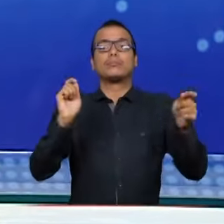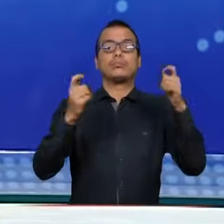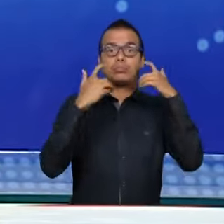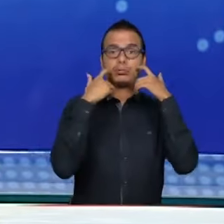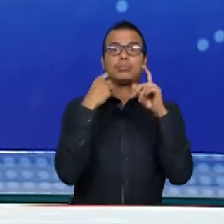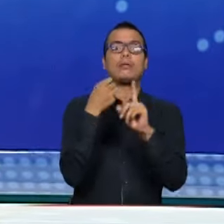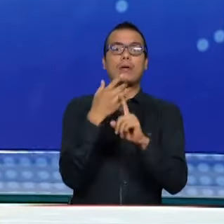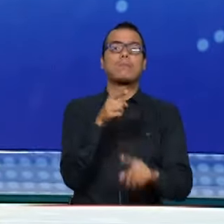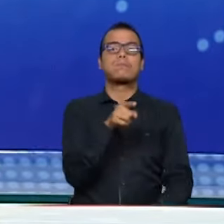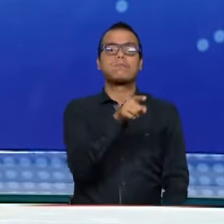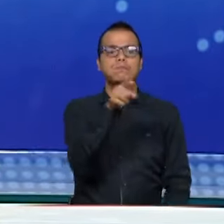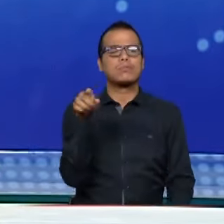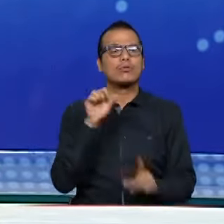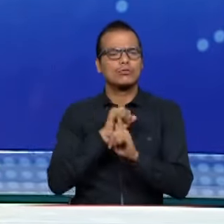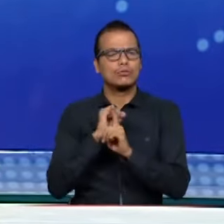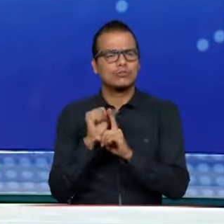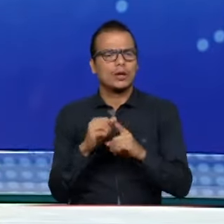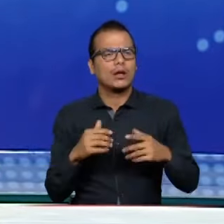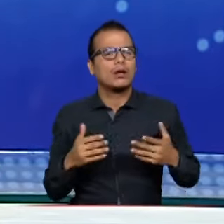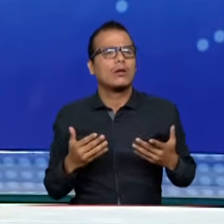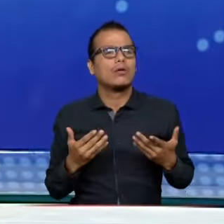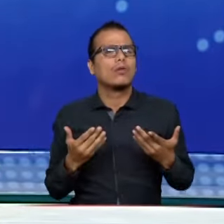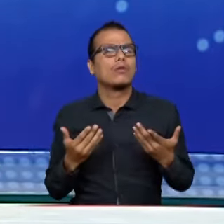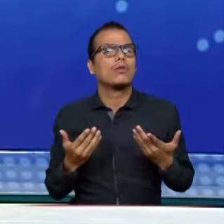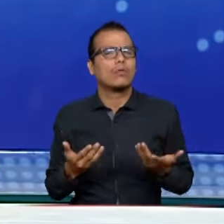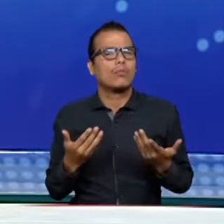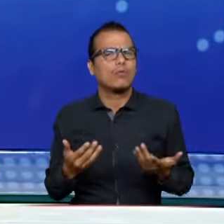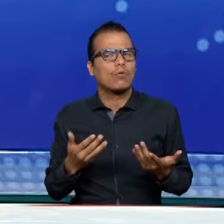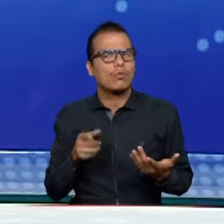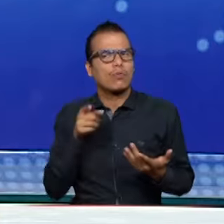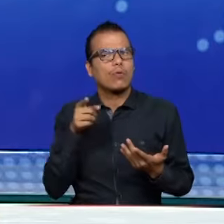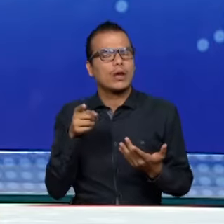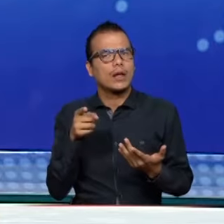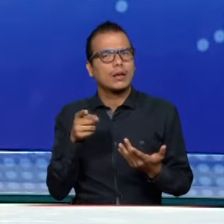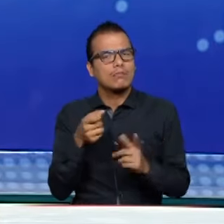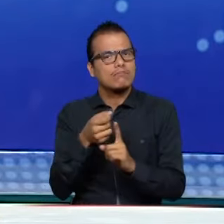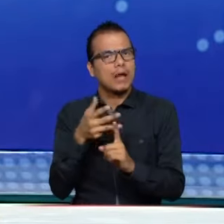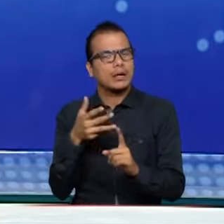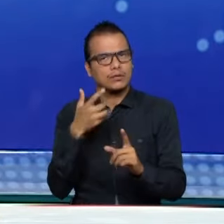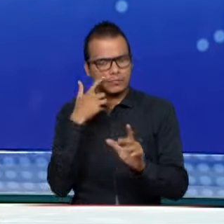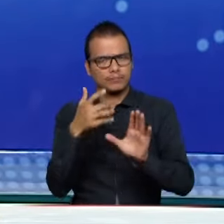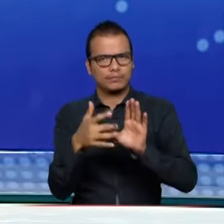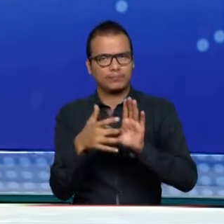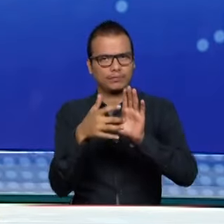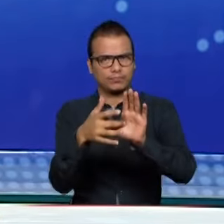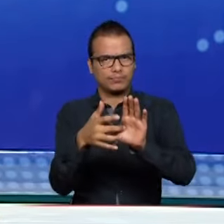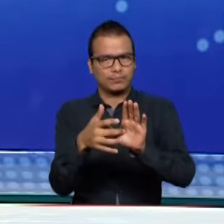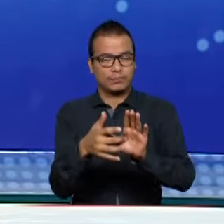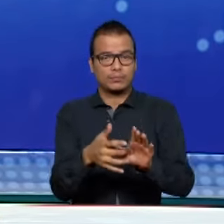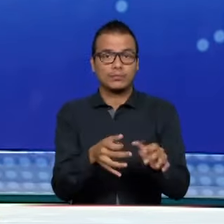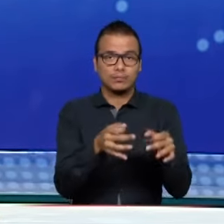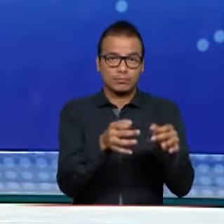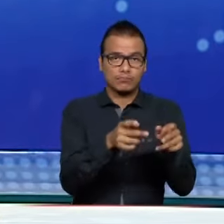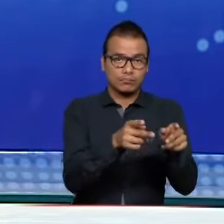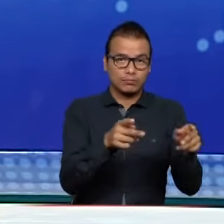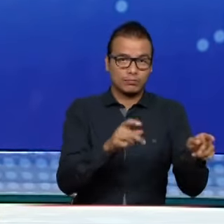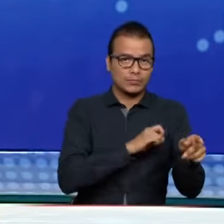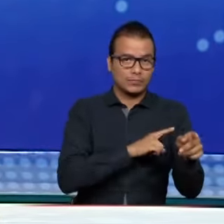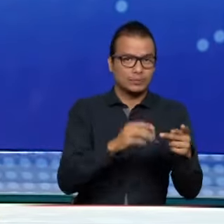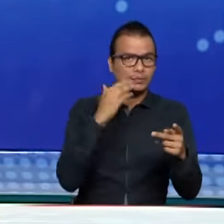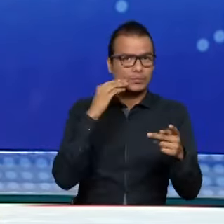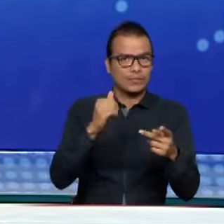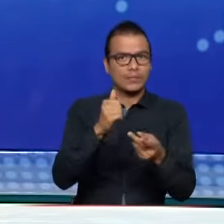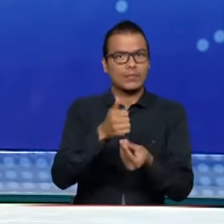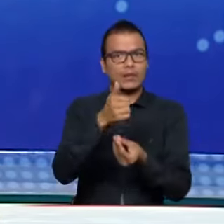emisiones hablamos de esos procesos que cambiaron el rumbo de diferentes puntos en la capital del Valle, con el liderazgo de jóvenes y madres